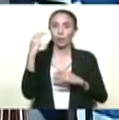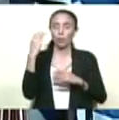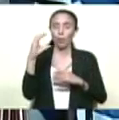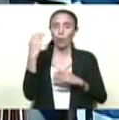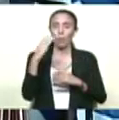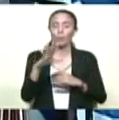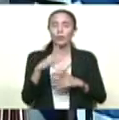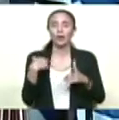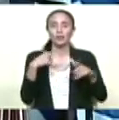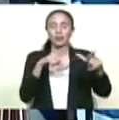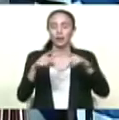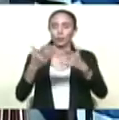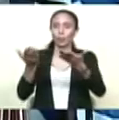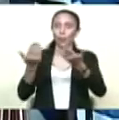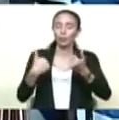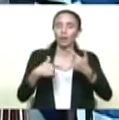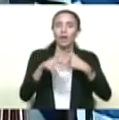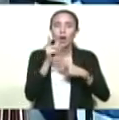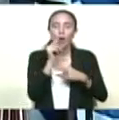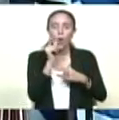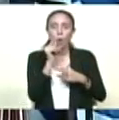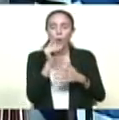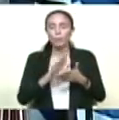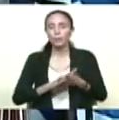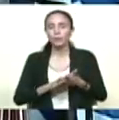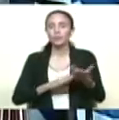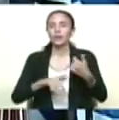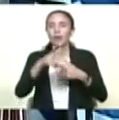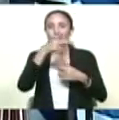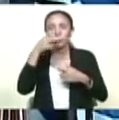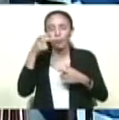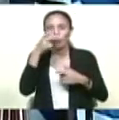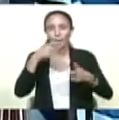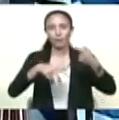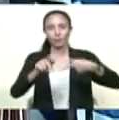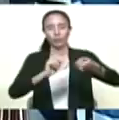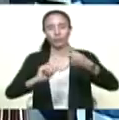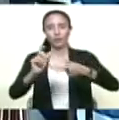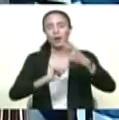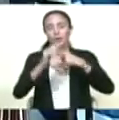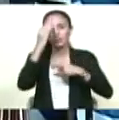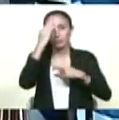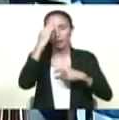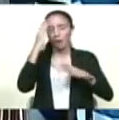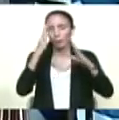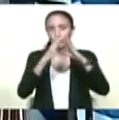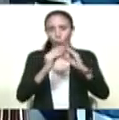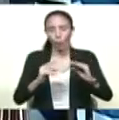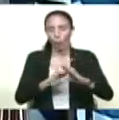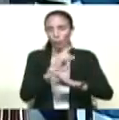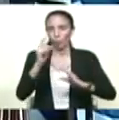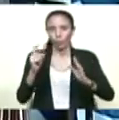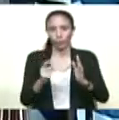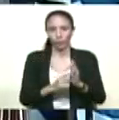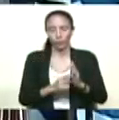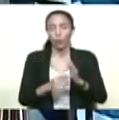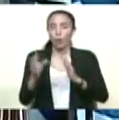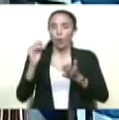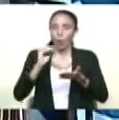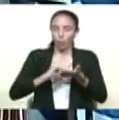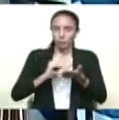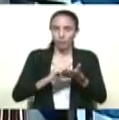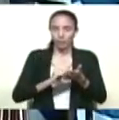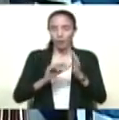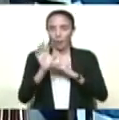palmar a venezuela y se sepa obviamente todo sobre esta red que nos vamos a permitir en nuestro país